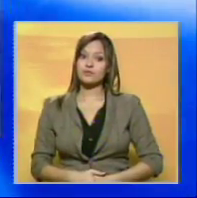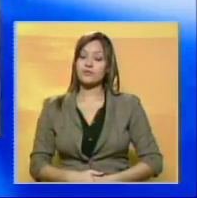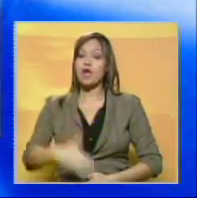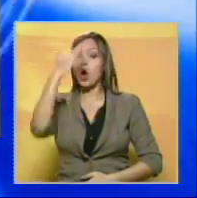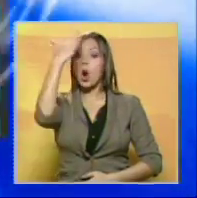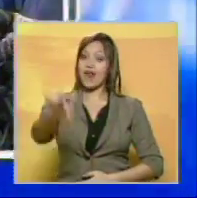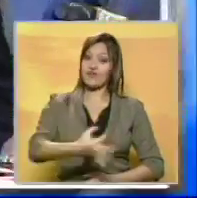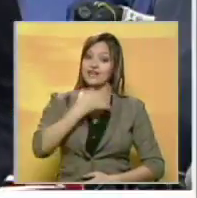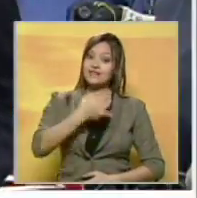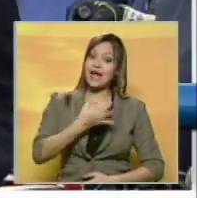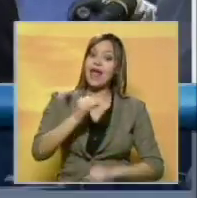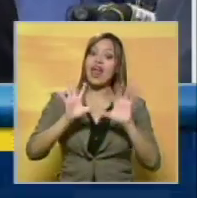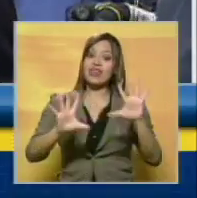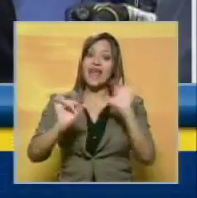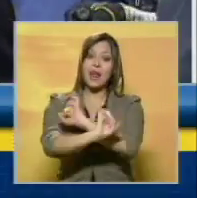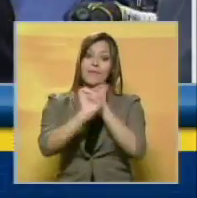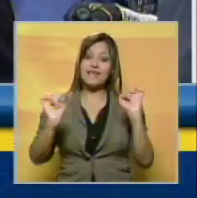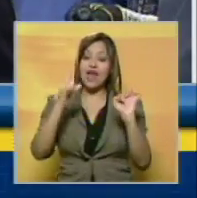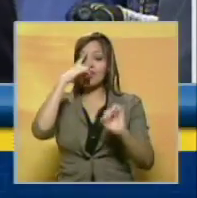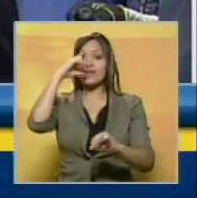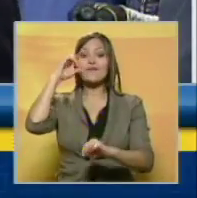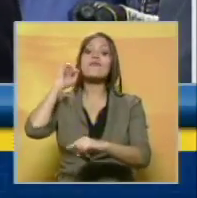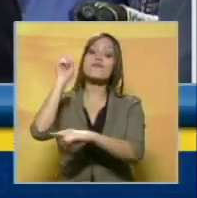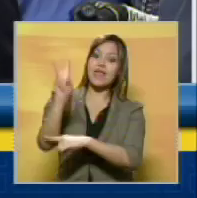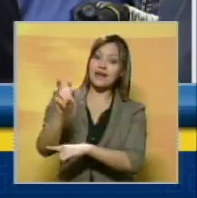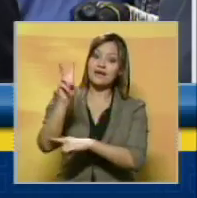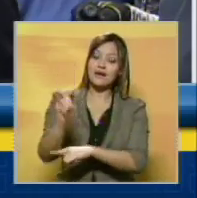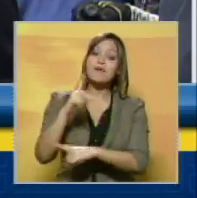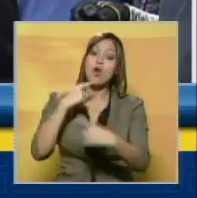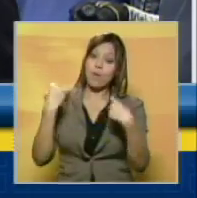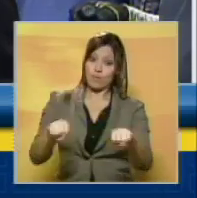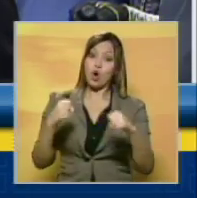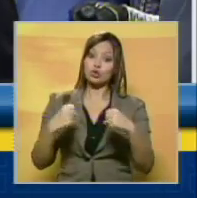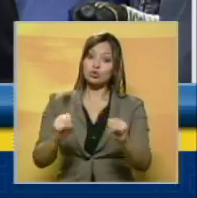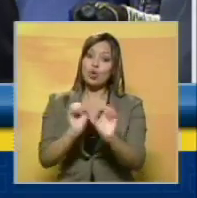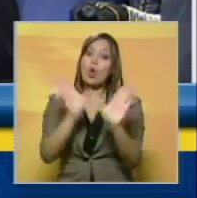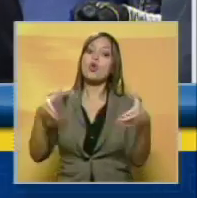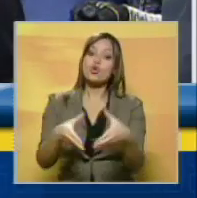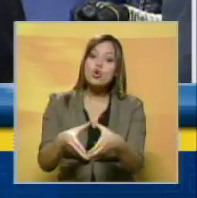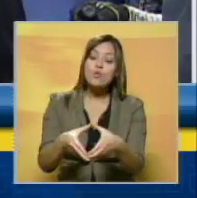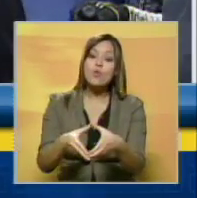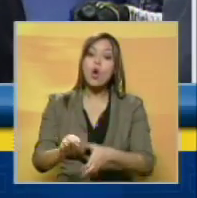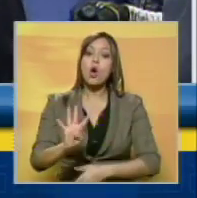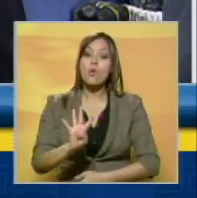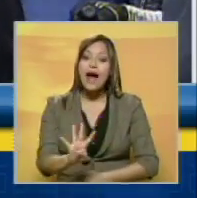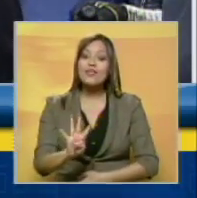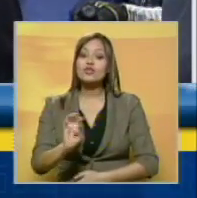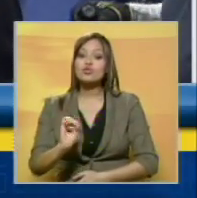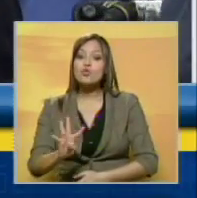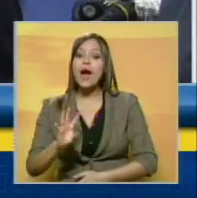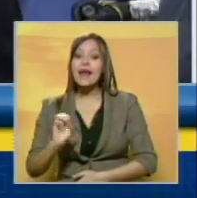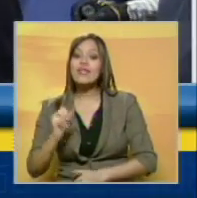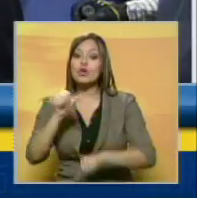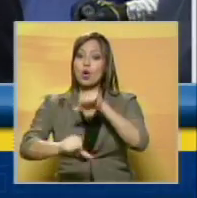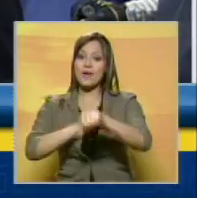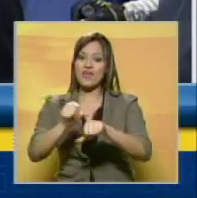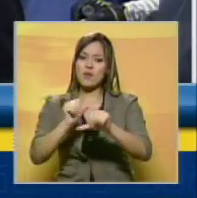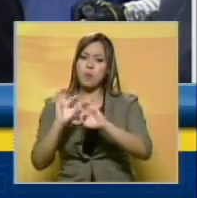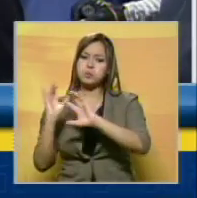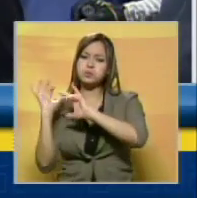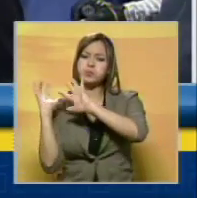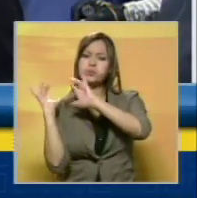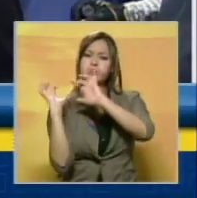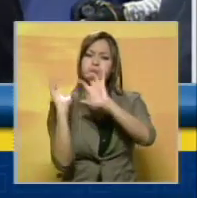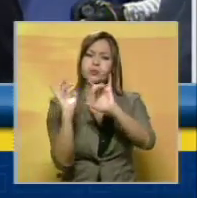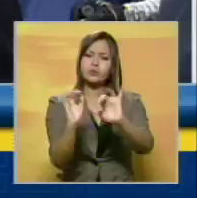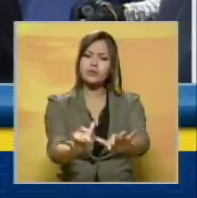Hola, buenas tardes. Desde las 10 de la mañana de este viernes, los motorizados agrupados en más de 440 cooperativas se